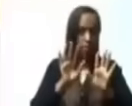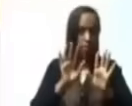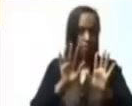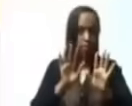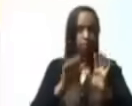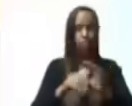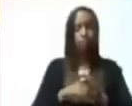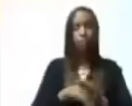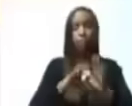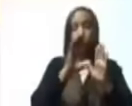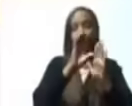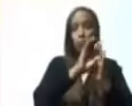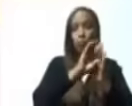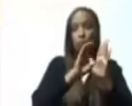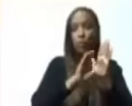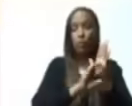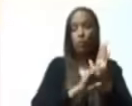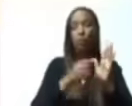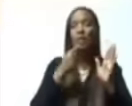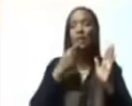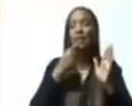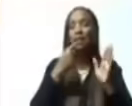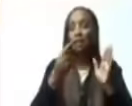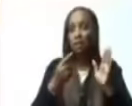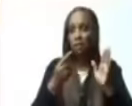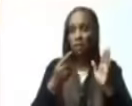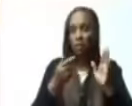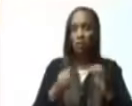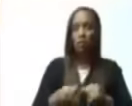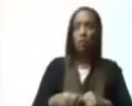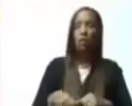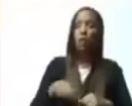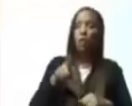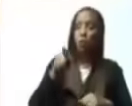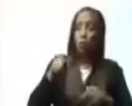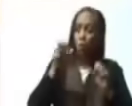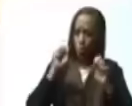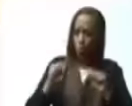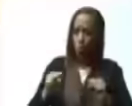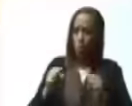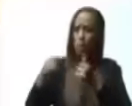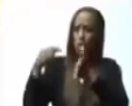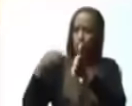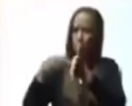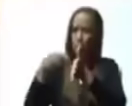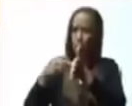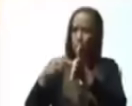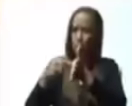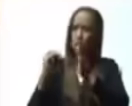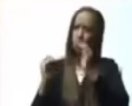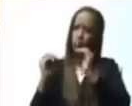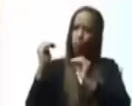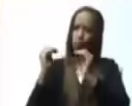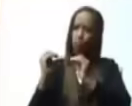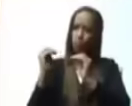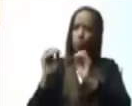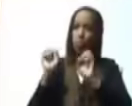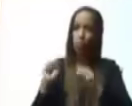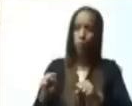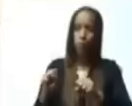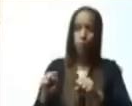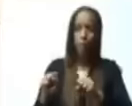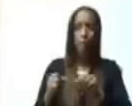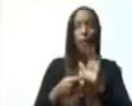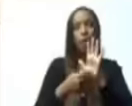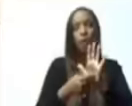eso se parece que mi tarjeta de crédito yo no puedo irme a comprar a hacer una inversión de